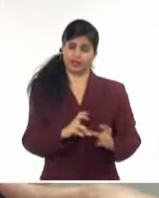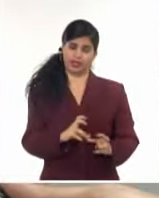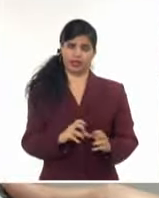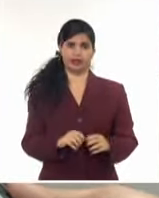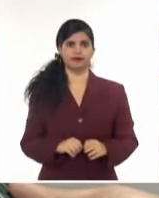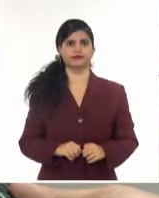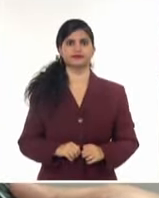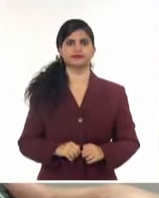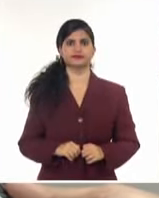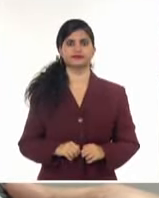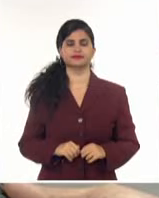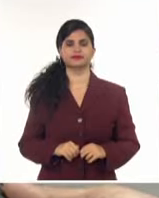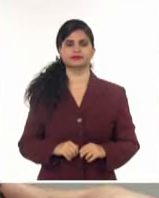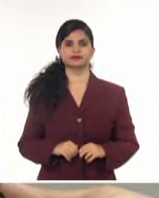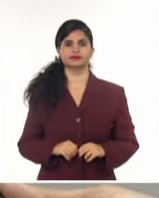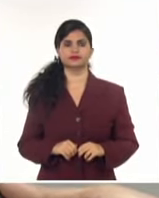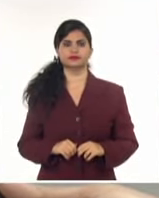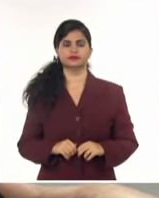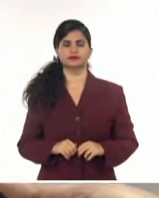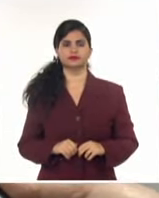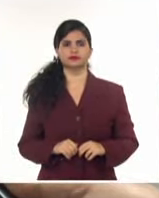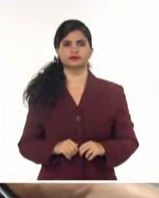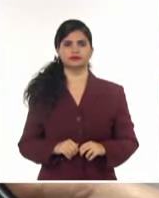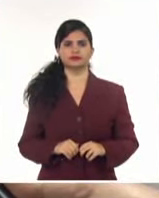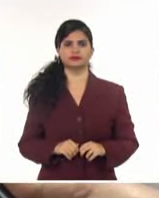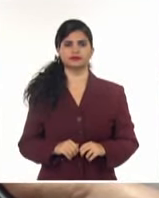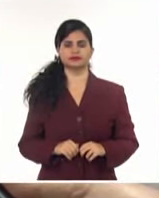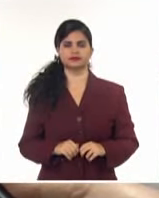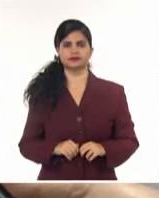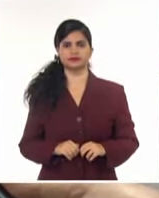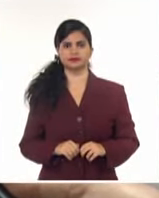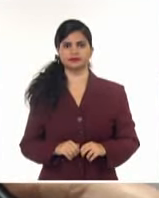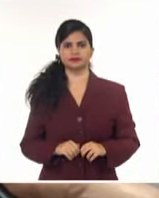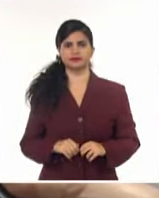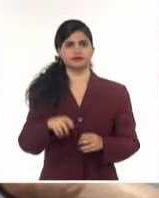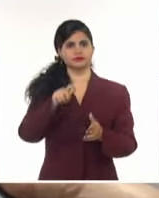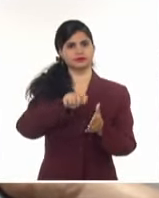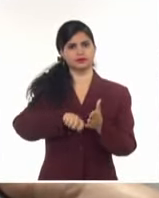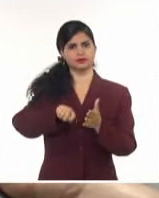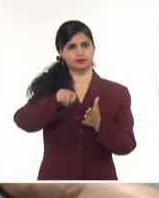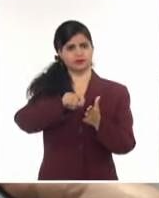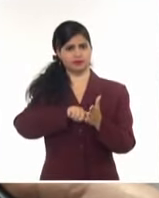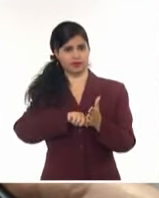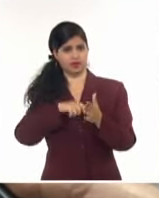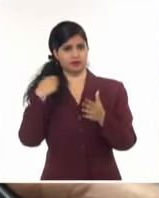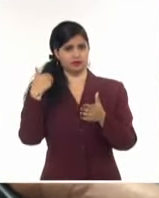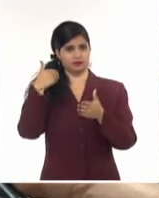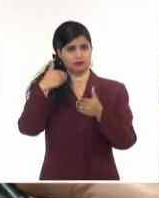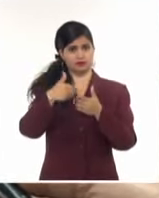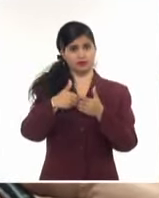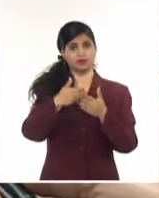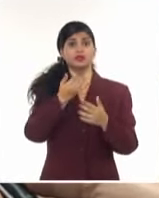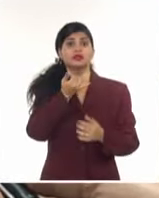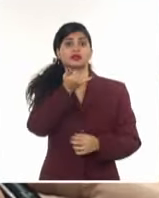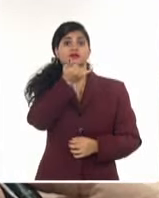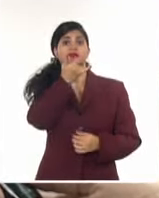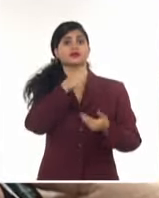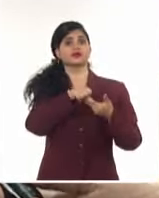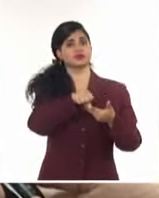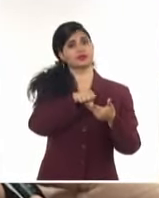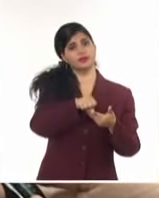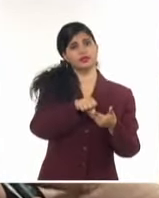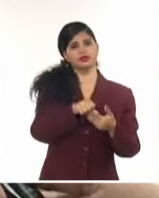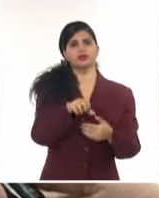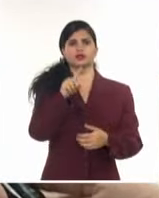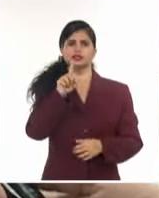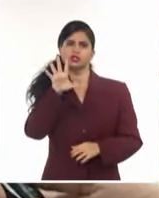se incrementen y sea necesario, según las estimaciones que estamos haciendo, de tener un nivel de afectación al servicio que puede llegar a los 150